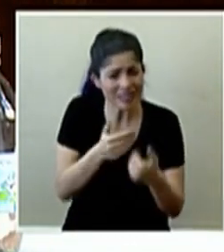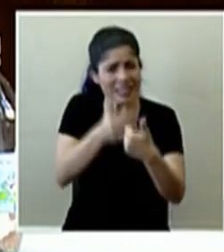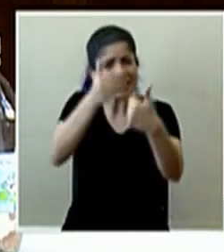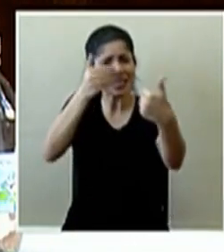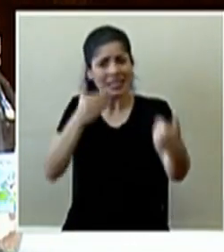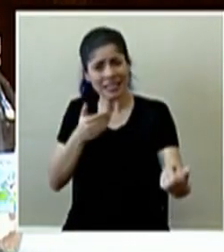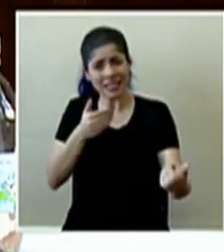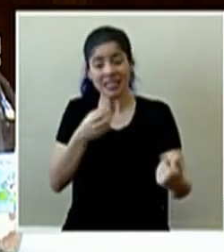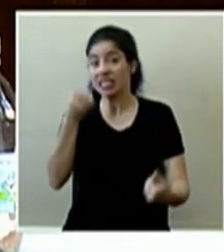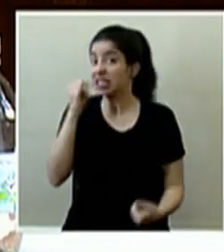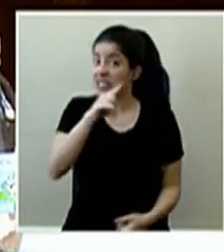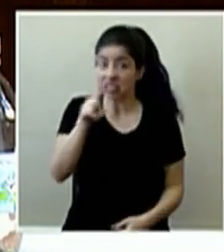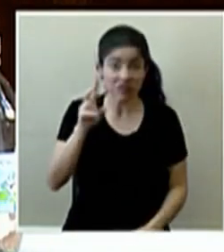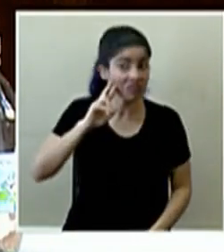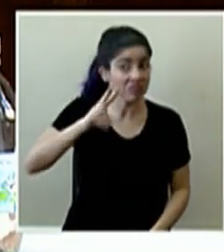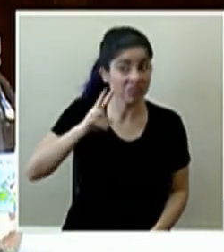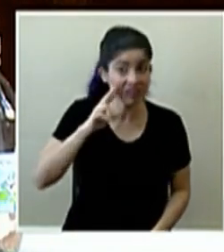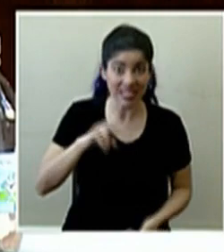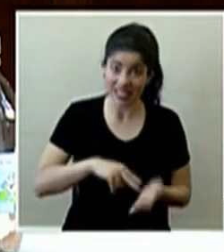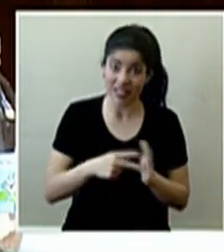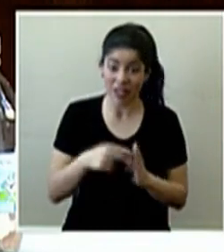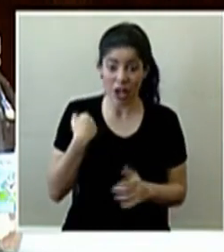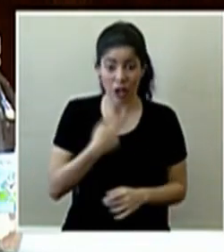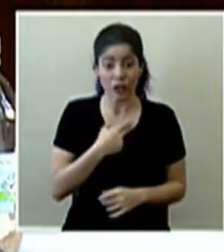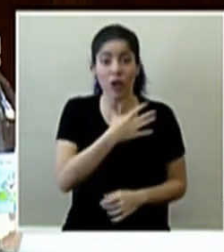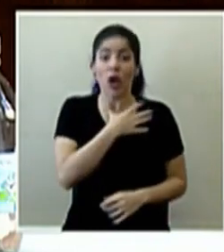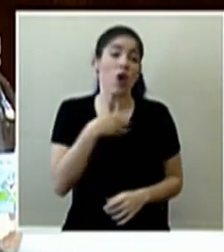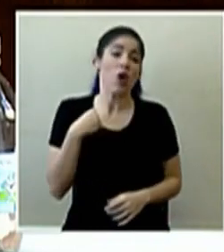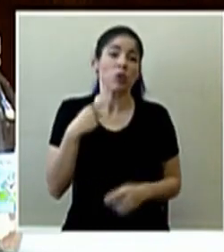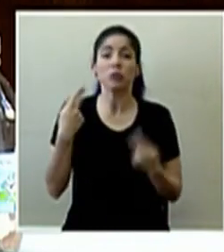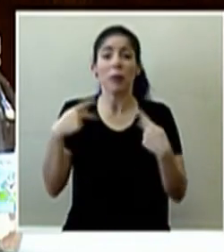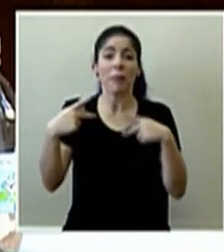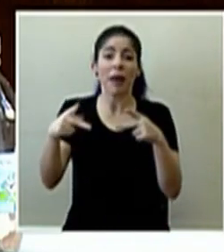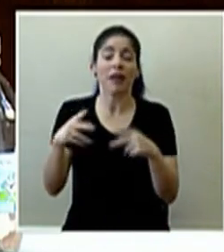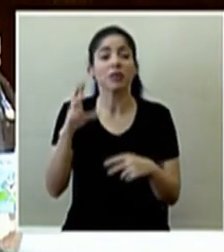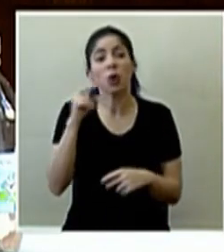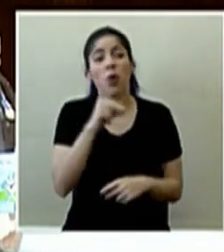Es decir, no tomamos estas medidas no porque no nos guste pasear